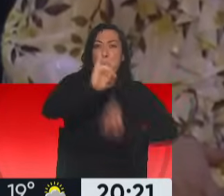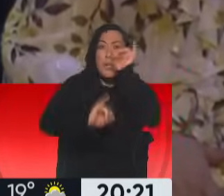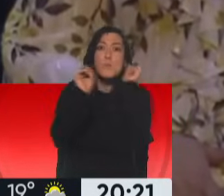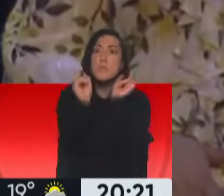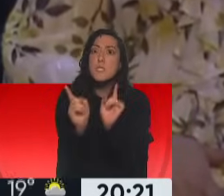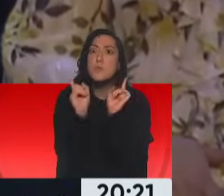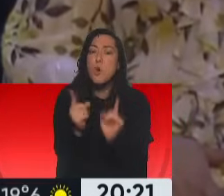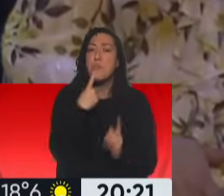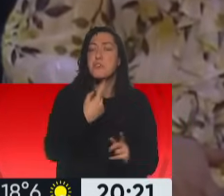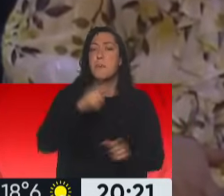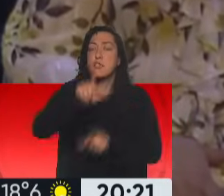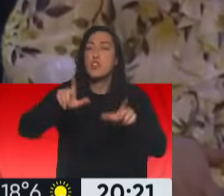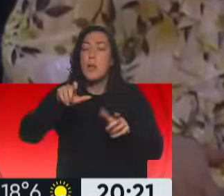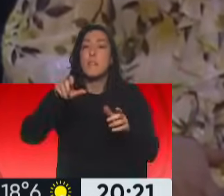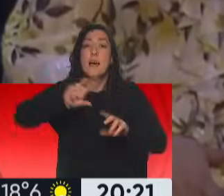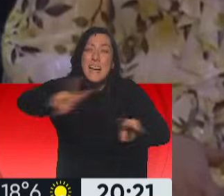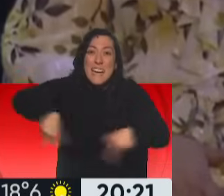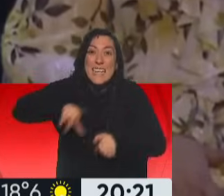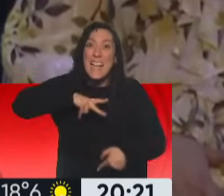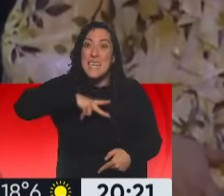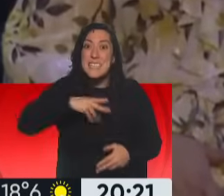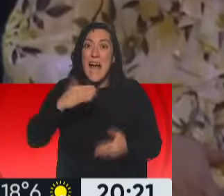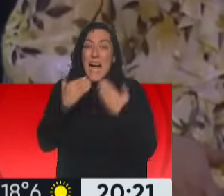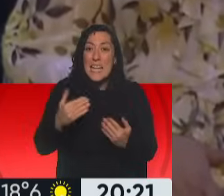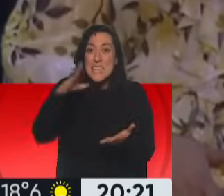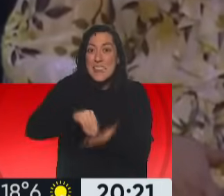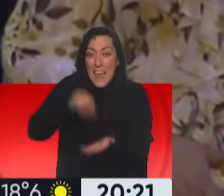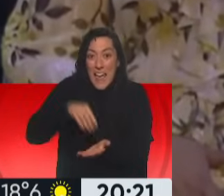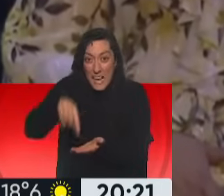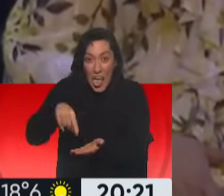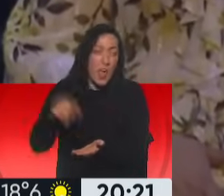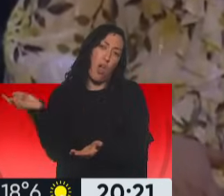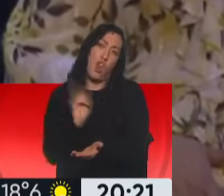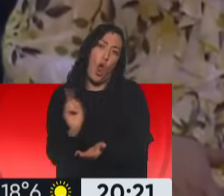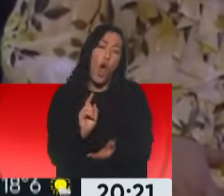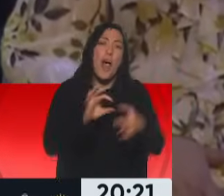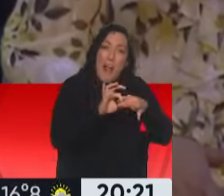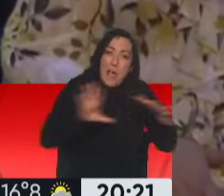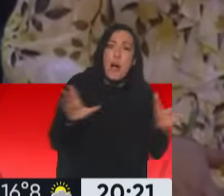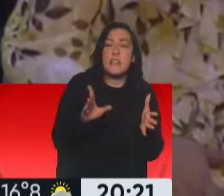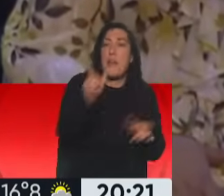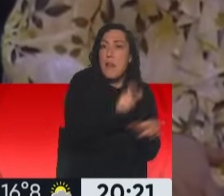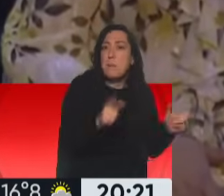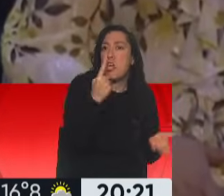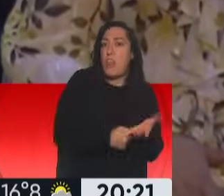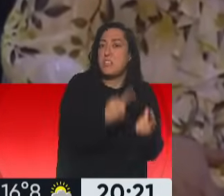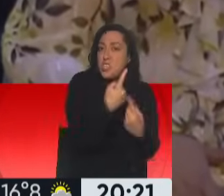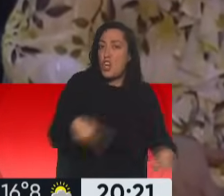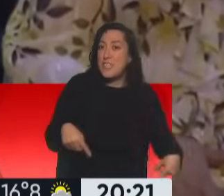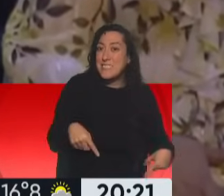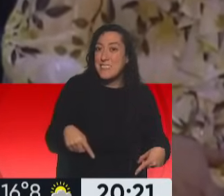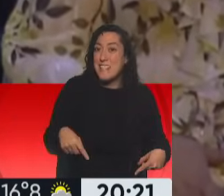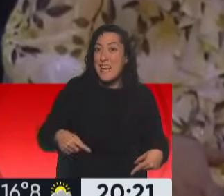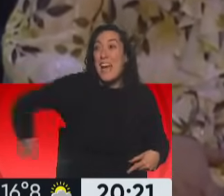que la riqueza de los países no depende de la fertilidad de su suelo, sino de la libertad de sus habitantes. Ellos